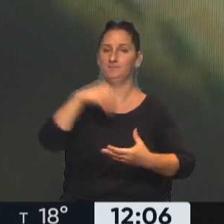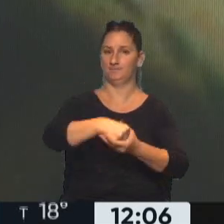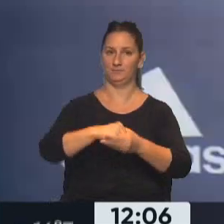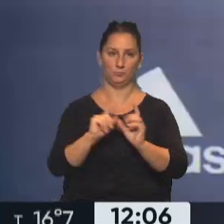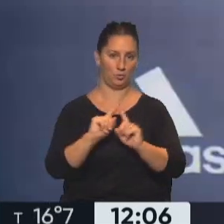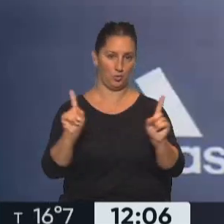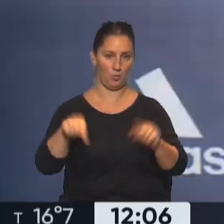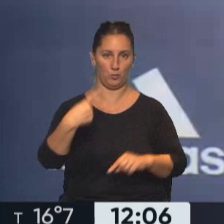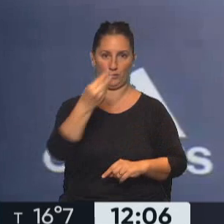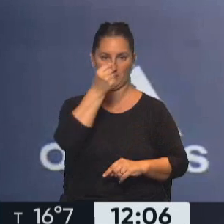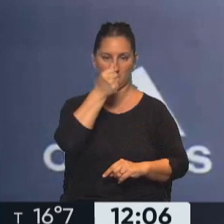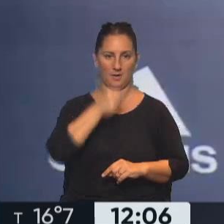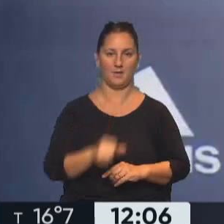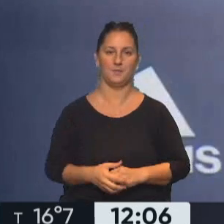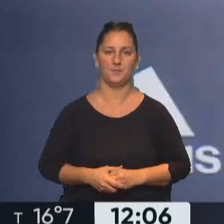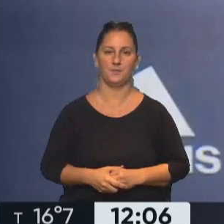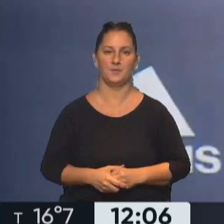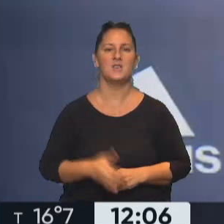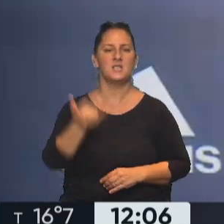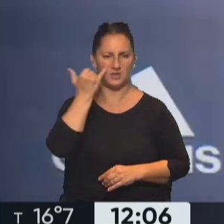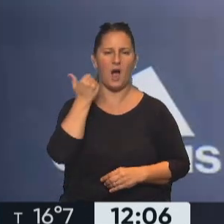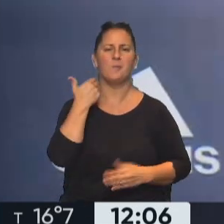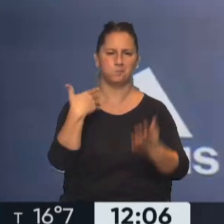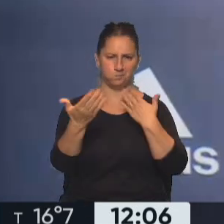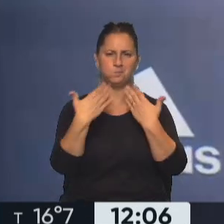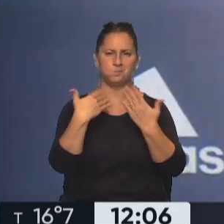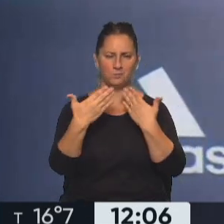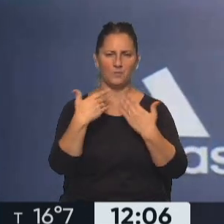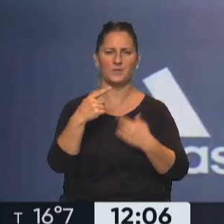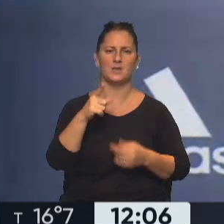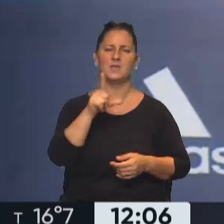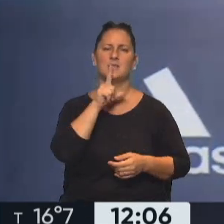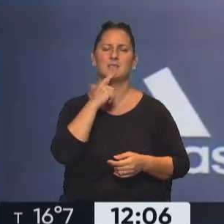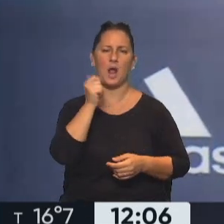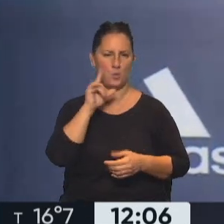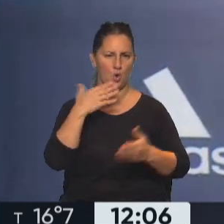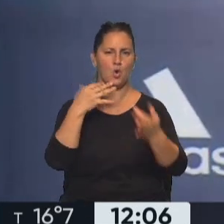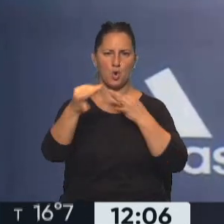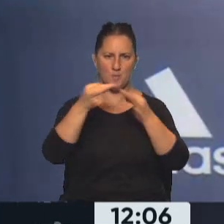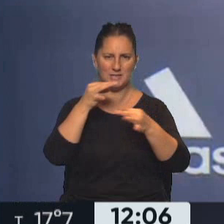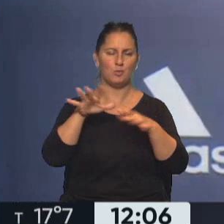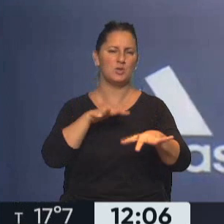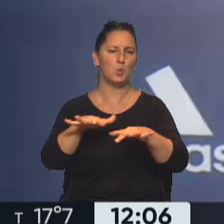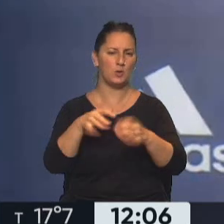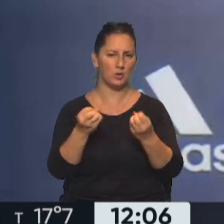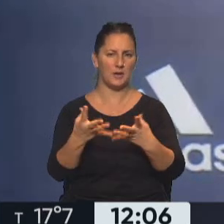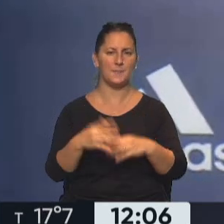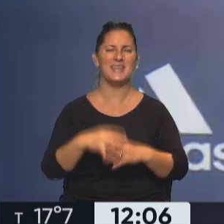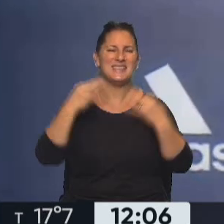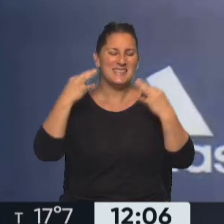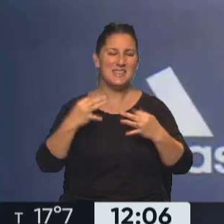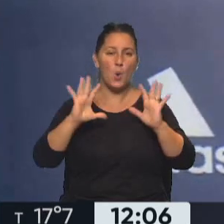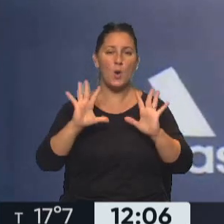semana sí sí hablamos con control de la situación seguramente no